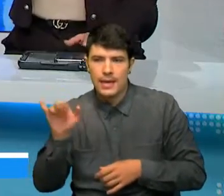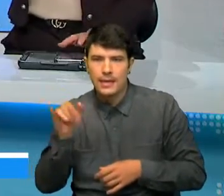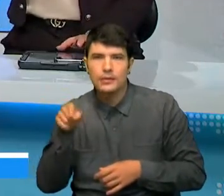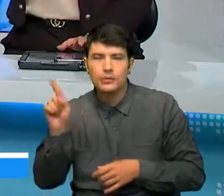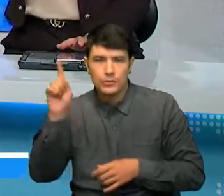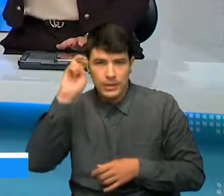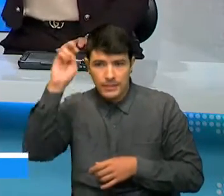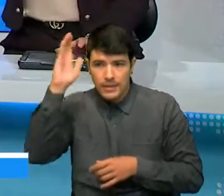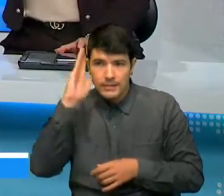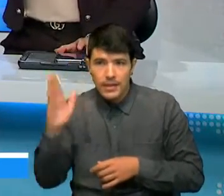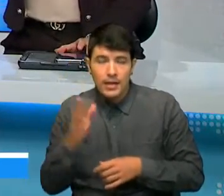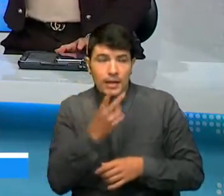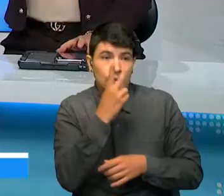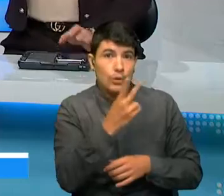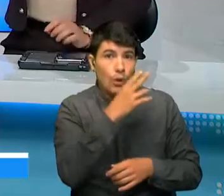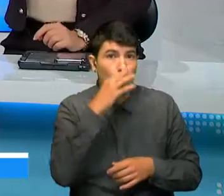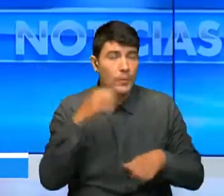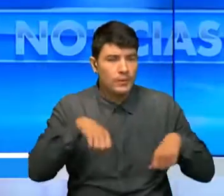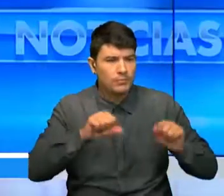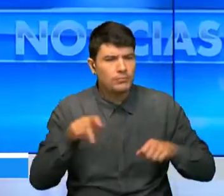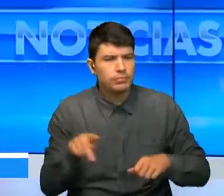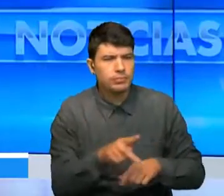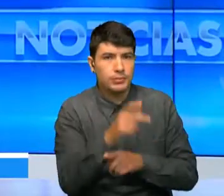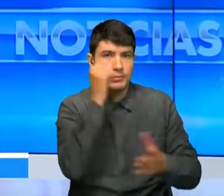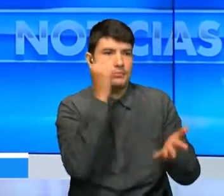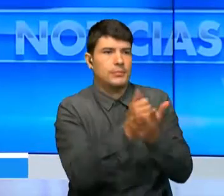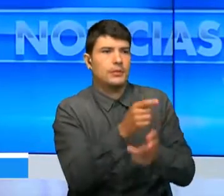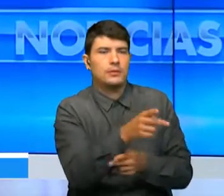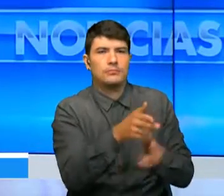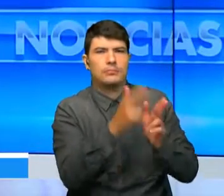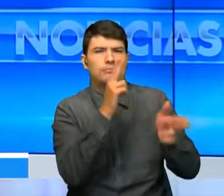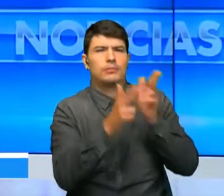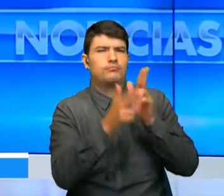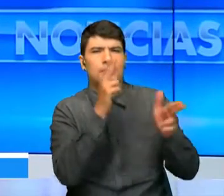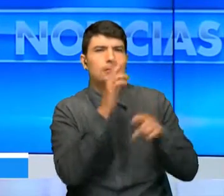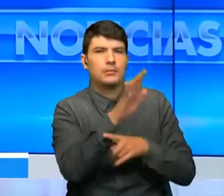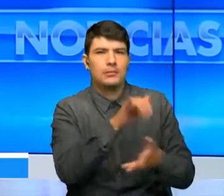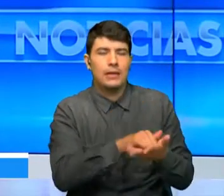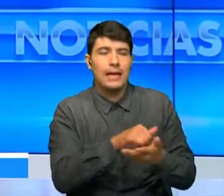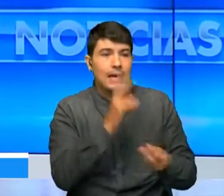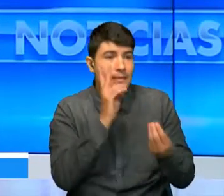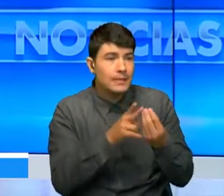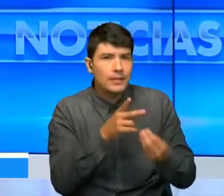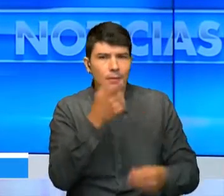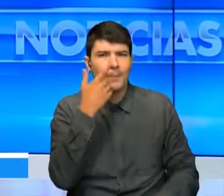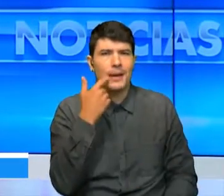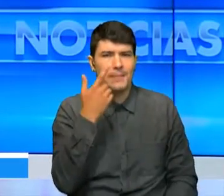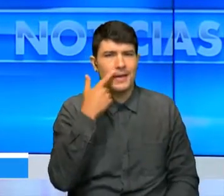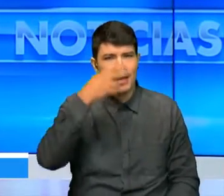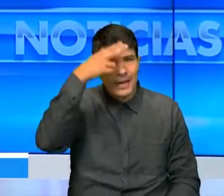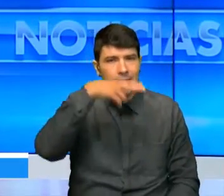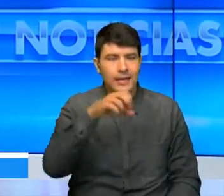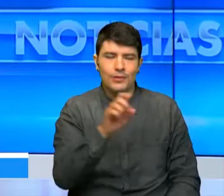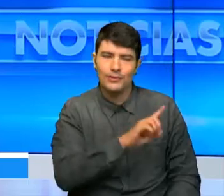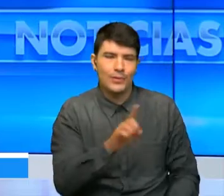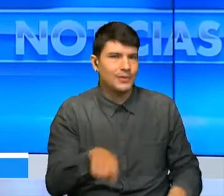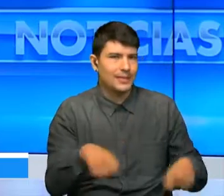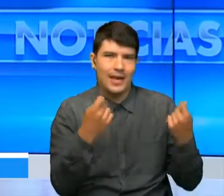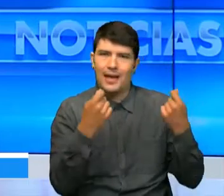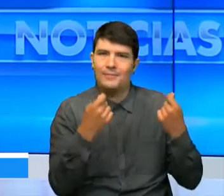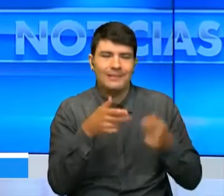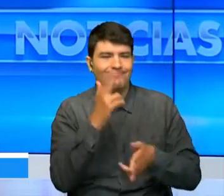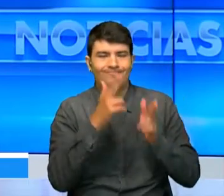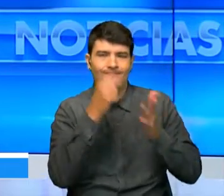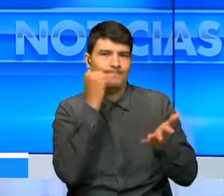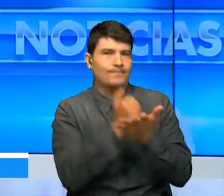hombres que se movilizaban en sus motocicletas fueron asesinados con proyectiles de arma de fuego. Las víctimas, padre e hijo, no lograron escapar al atentado.